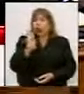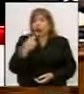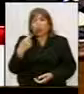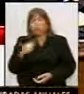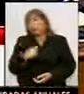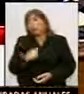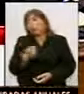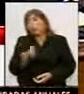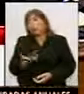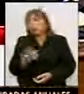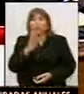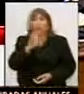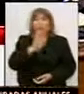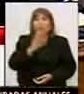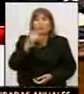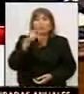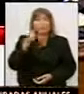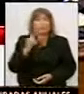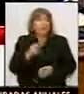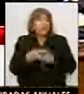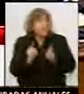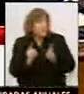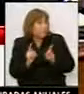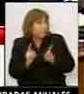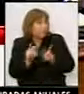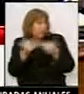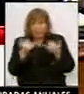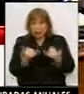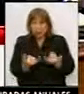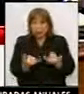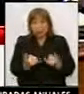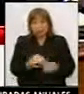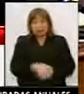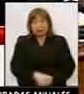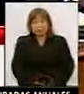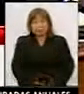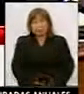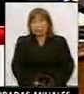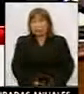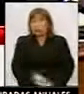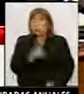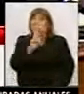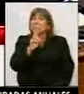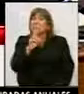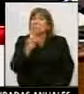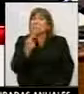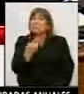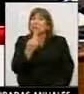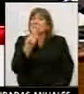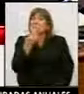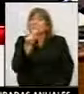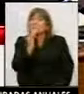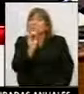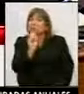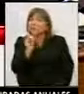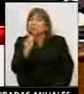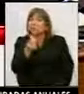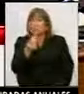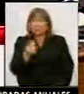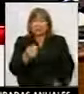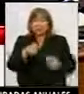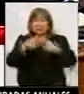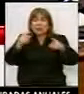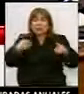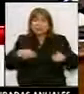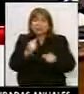hoknin 4 millones, pero sin embargo, conan y chaja presidenta, 2.800 soles hectárea